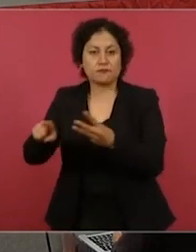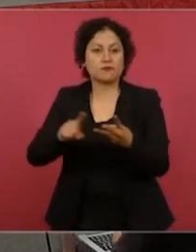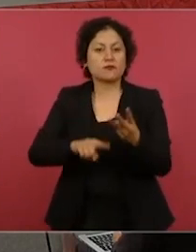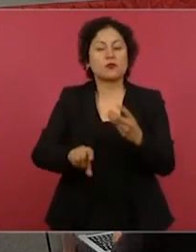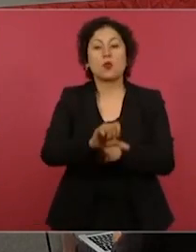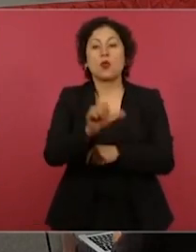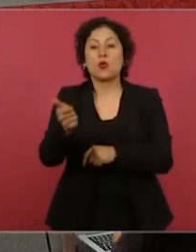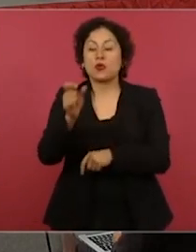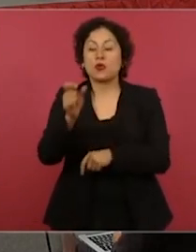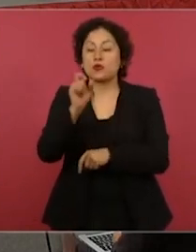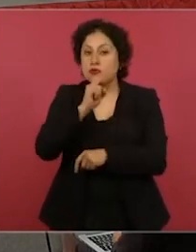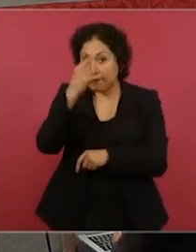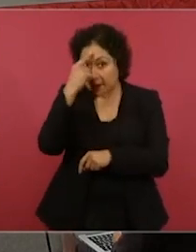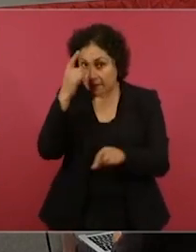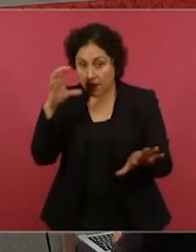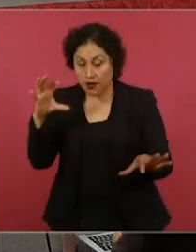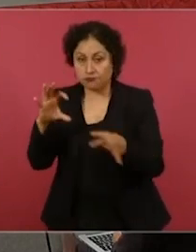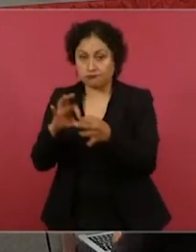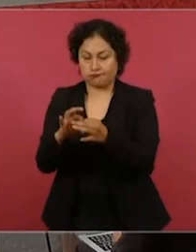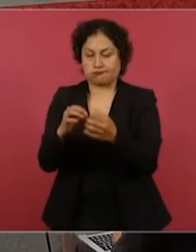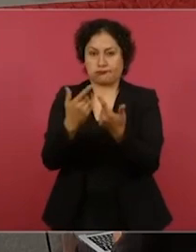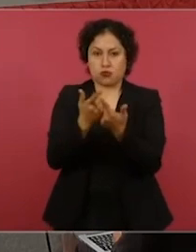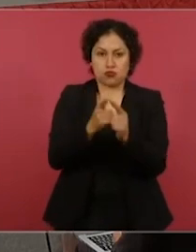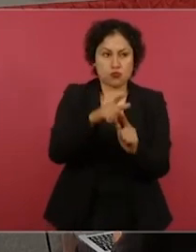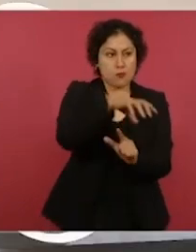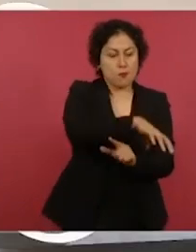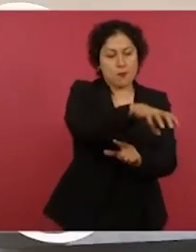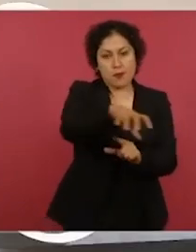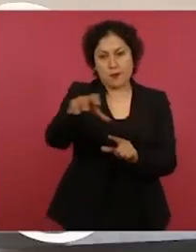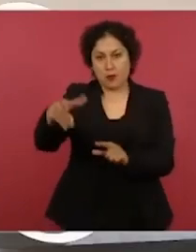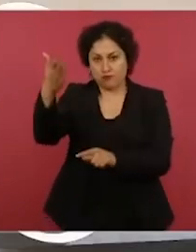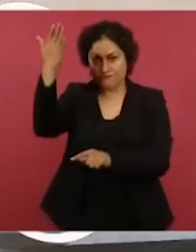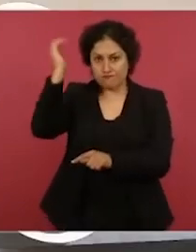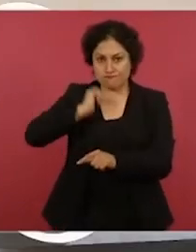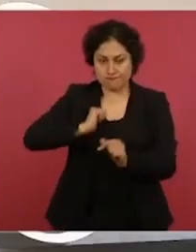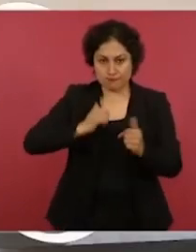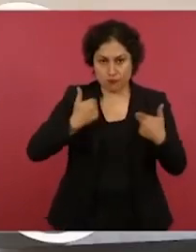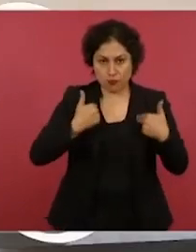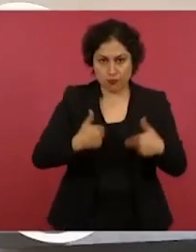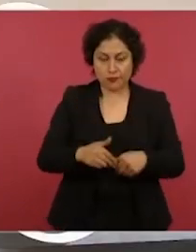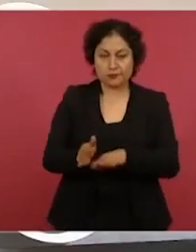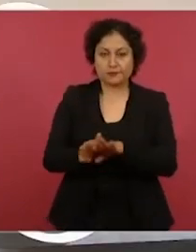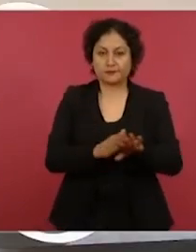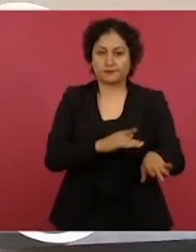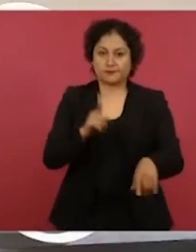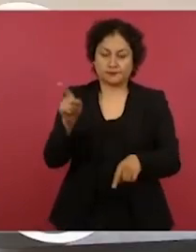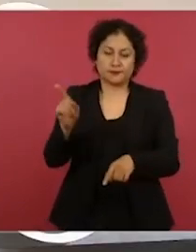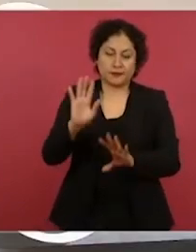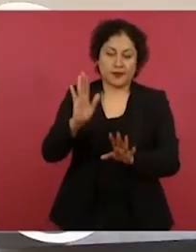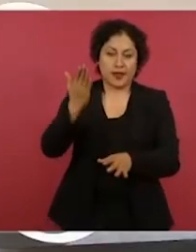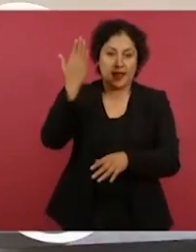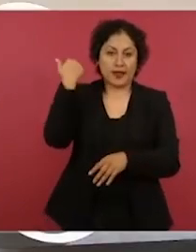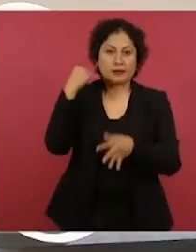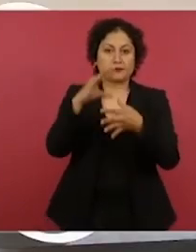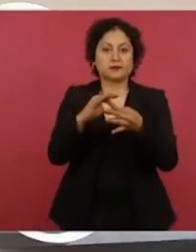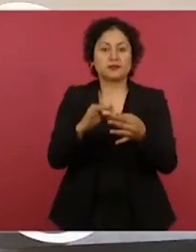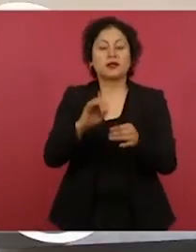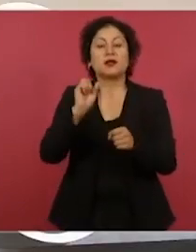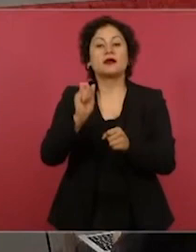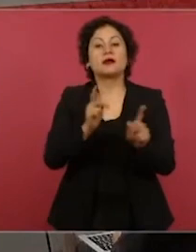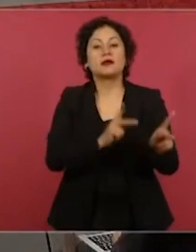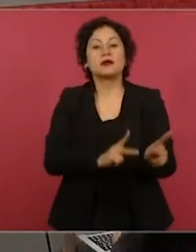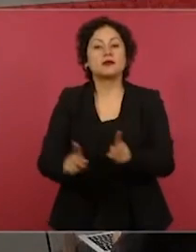asociados a la presencia de grupos humanos. Como ya señaló el general Águila, en el programa de mejoramiento de